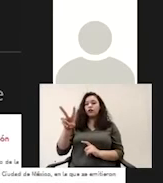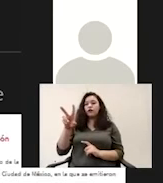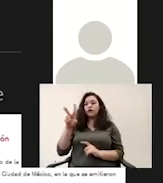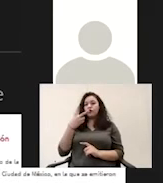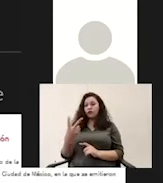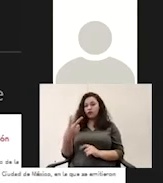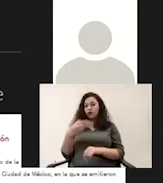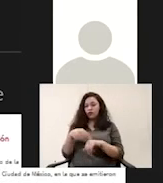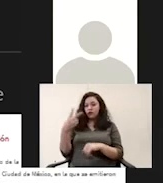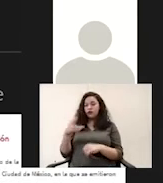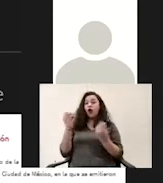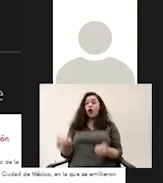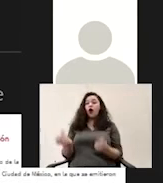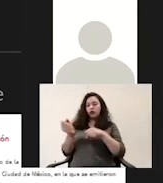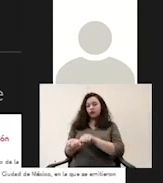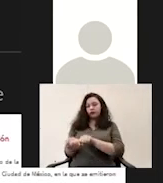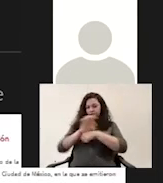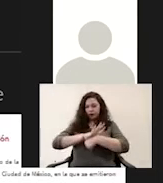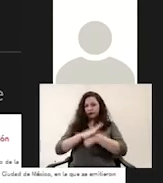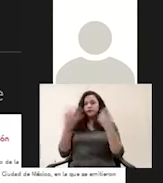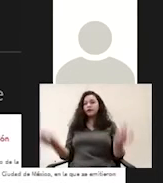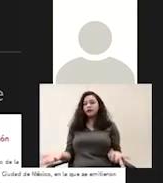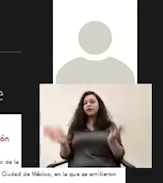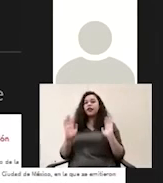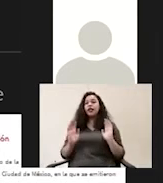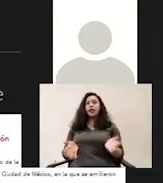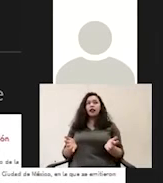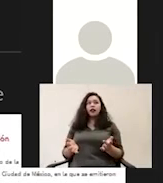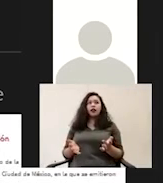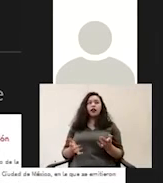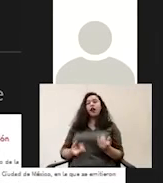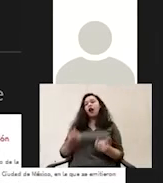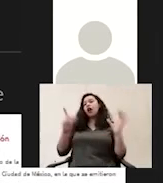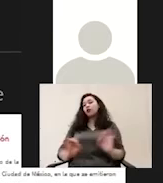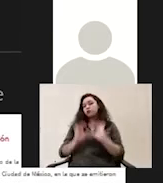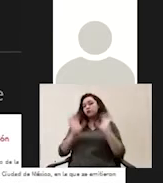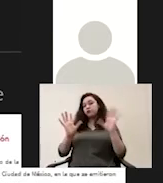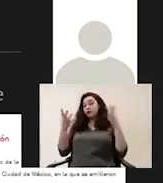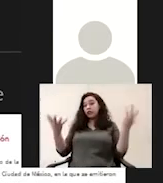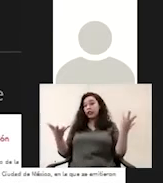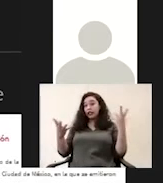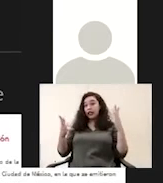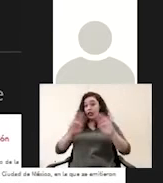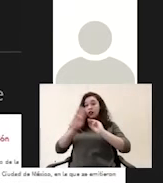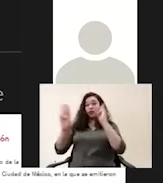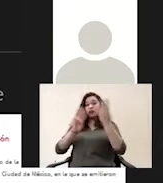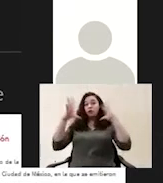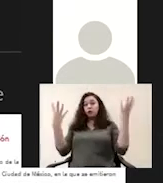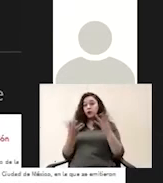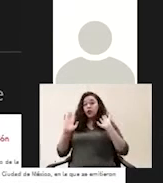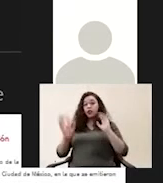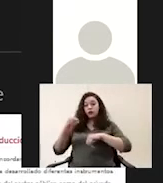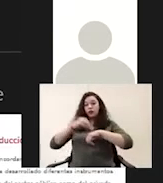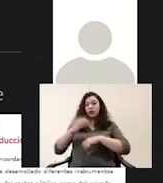considerado, o COVID-19 considerado ya un evento pandemia, por lo que, bueno, se